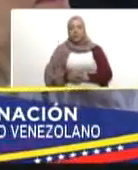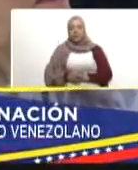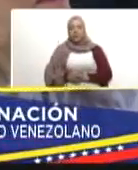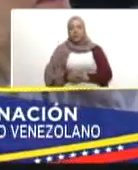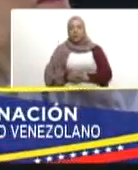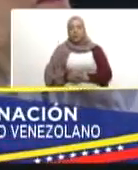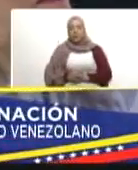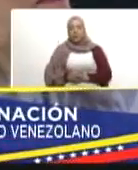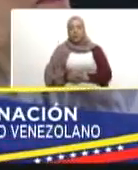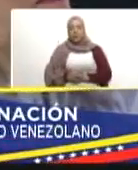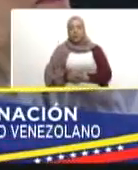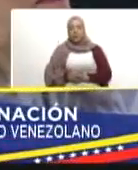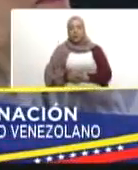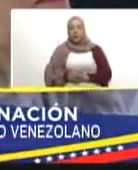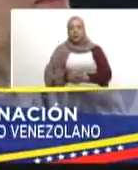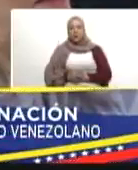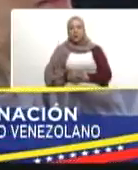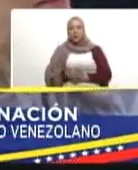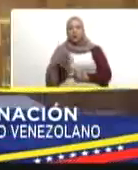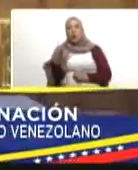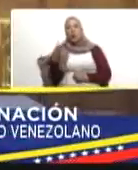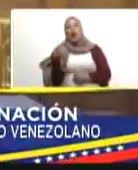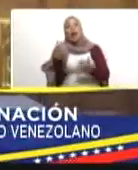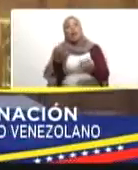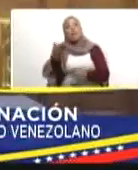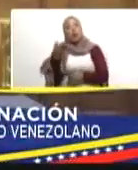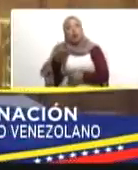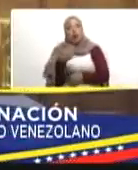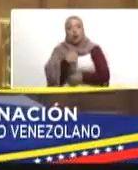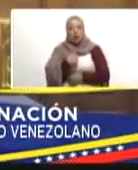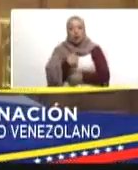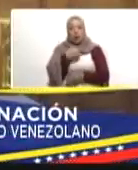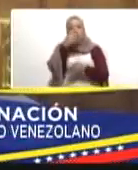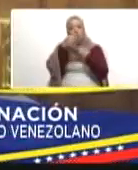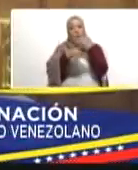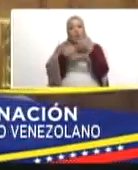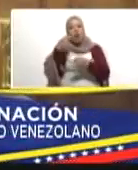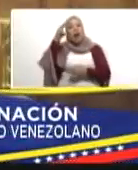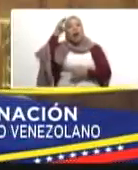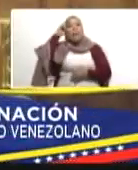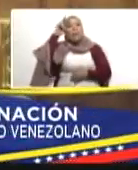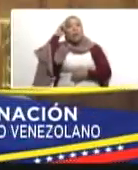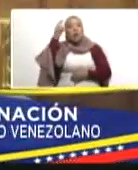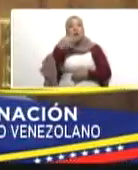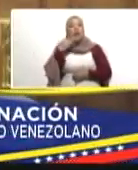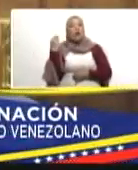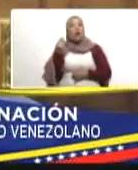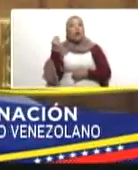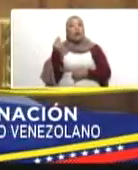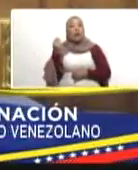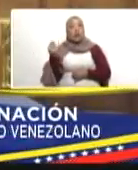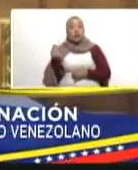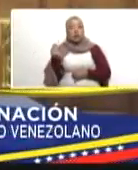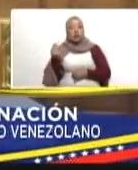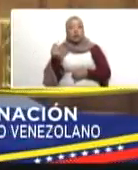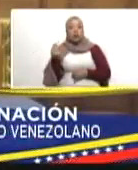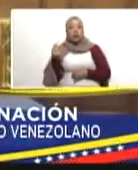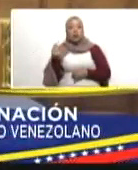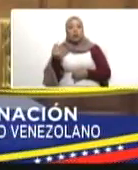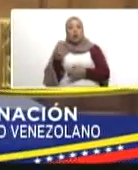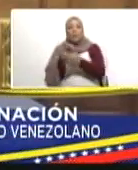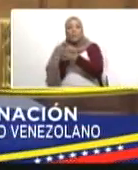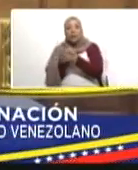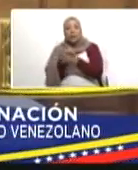permitido voy a hacerlo porque tiene que quedar en la mente sobre todo de la juventud Grecia